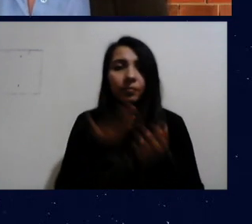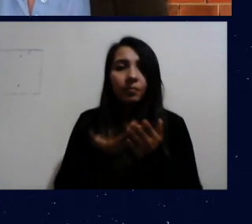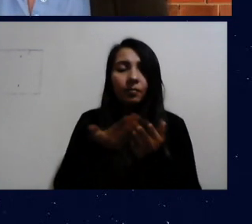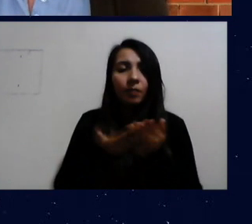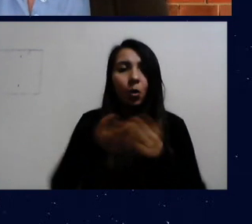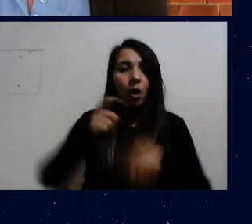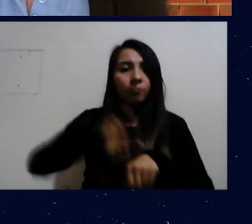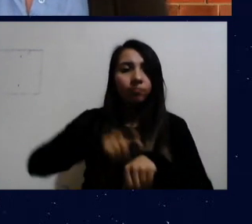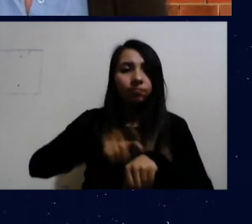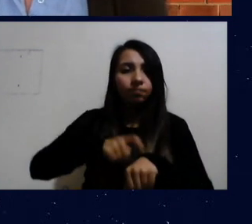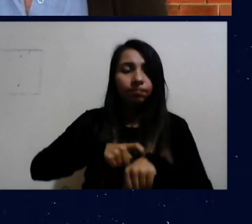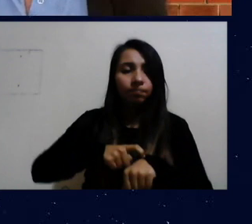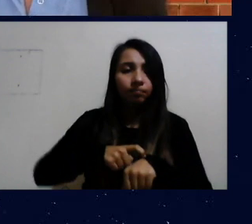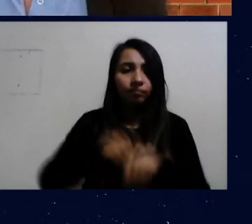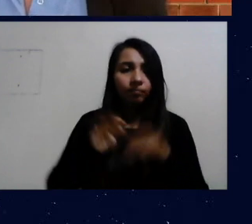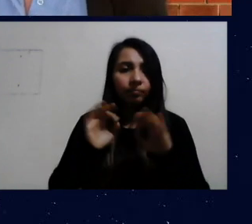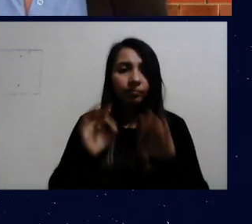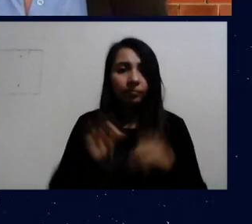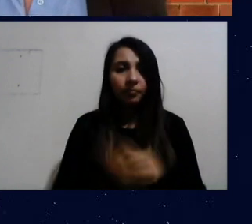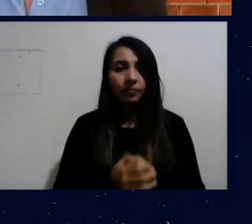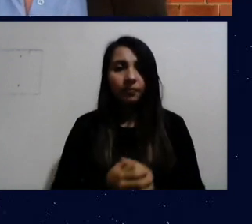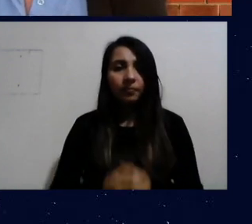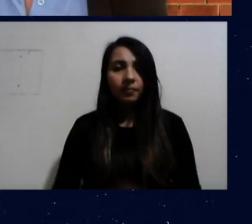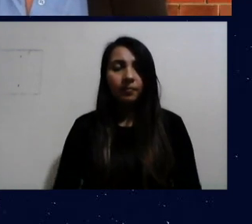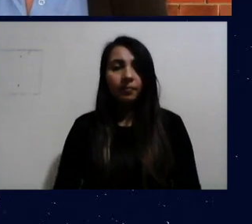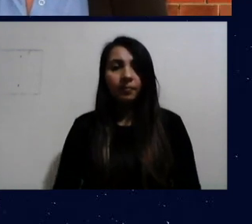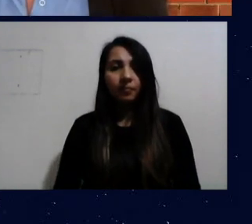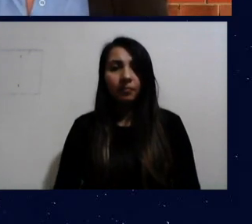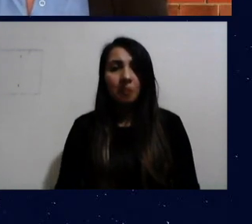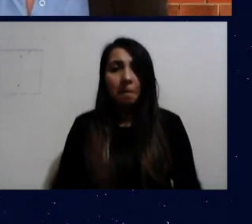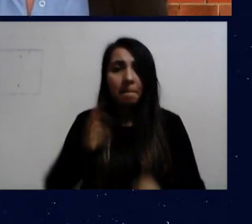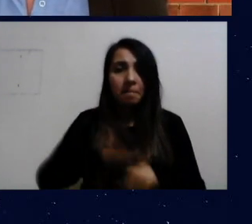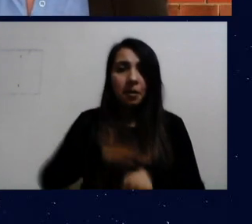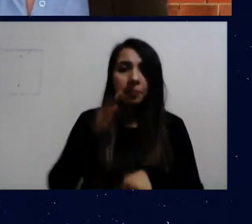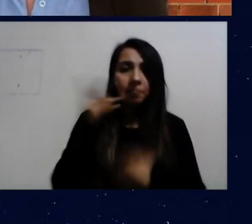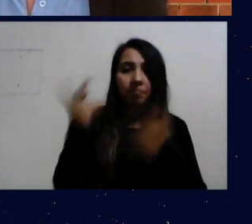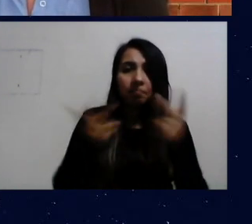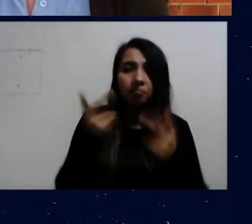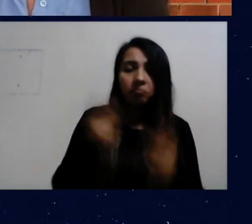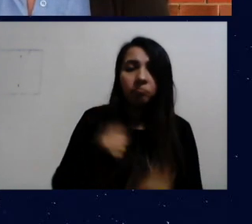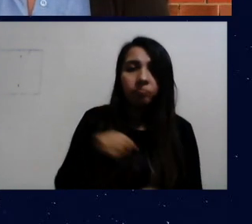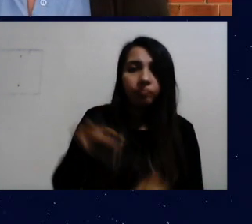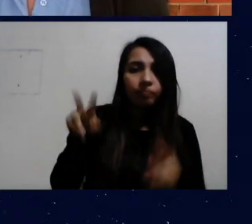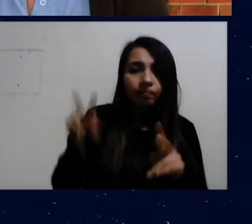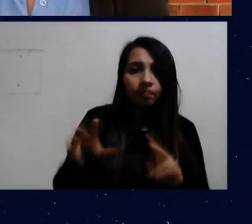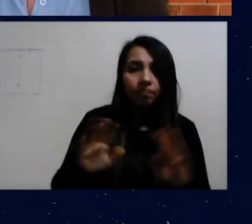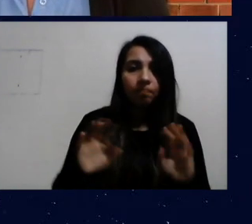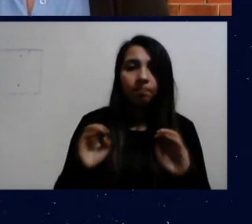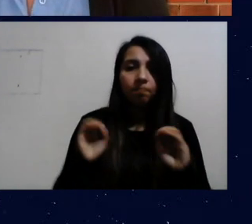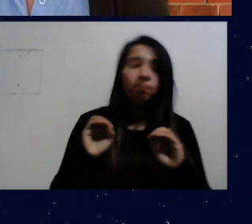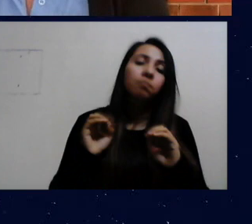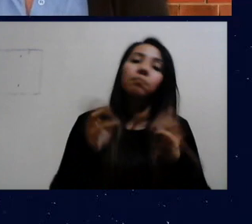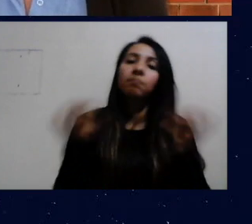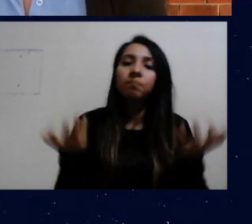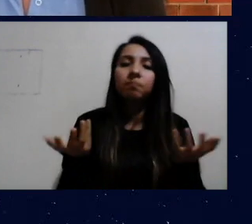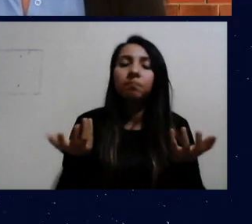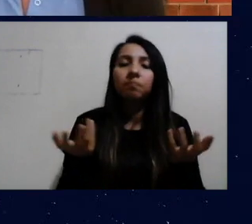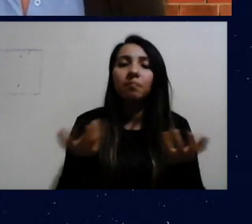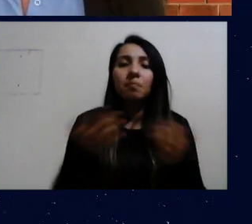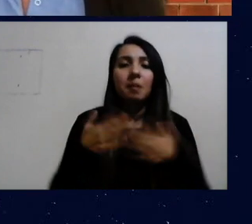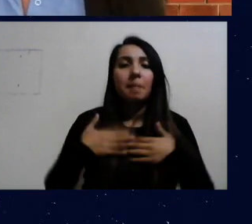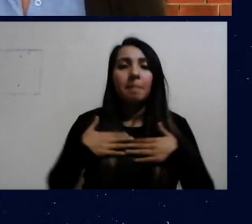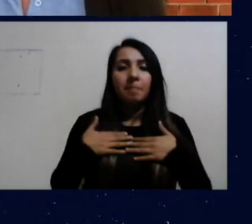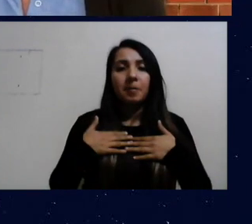No veo más preguntas. Entonces, pues nada, de mi parte agradezco a la audiencia en Facebook y en